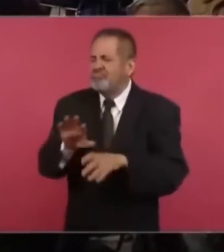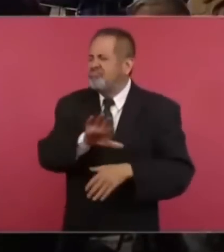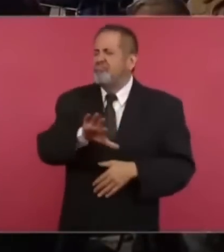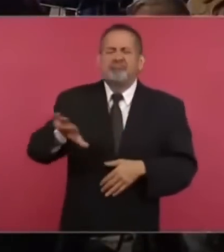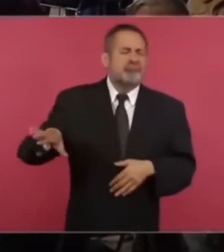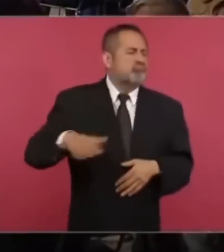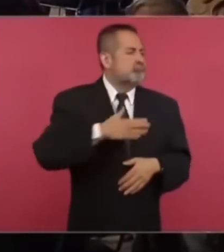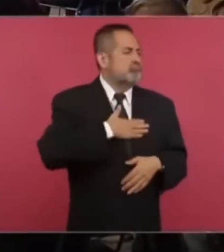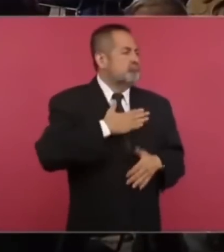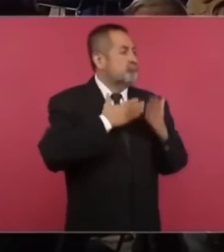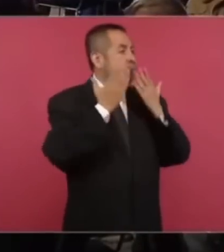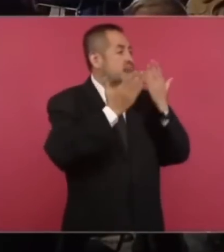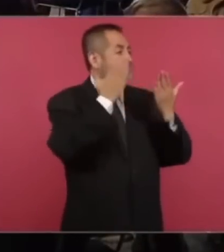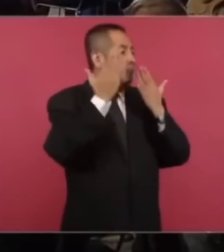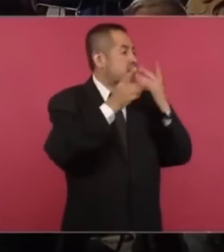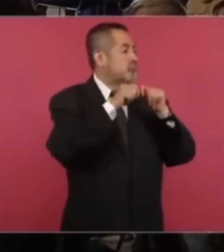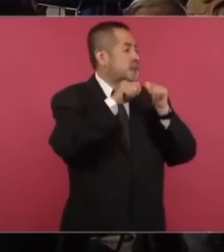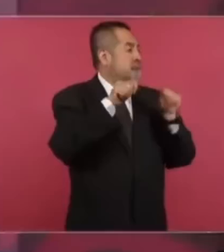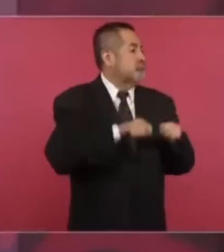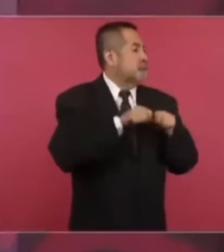su cultura,